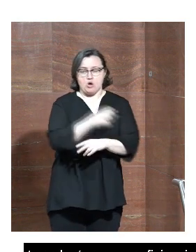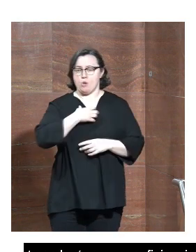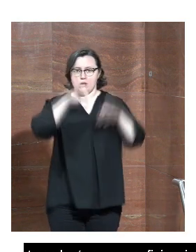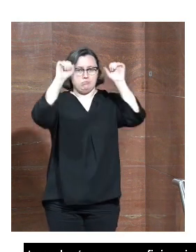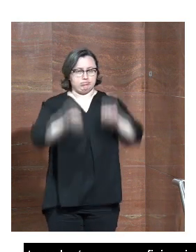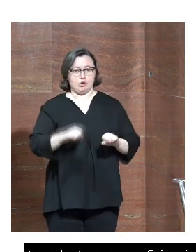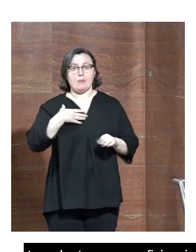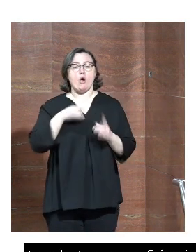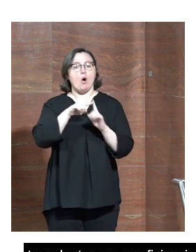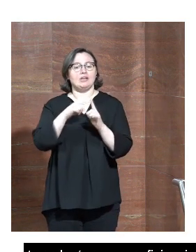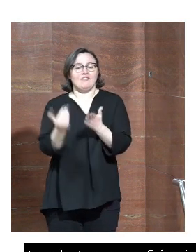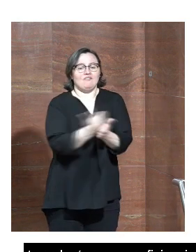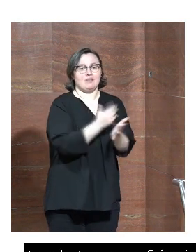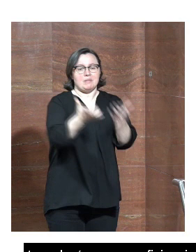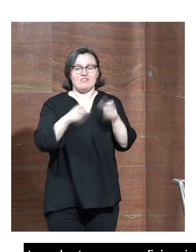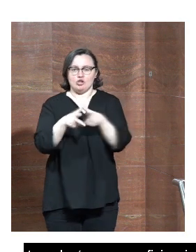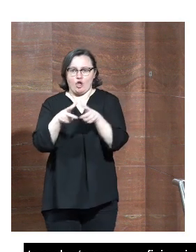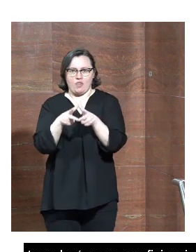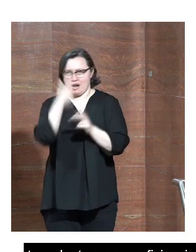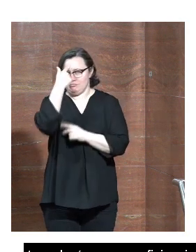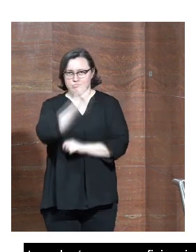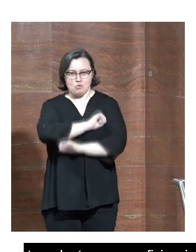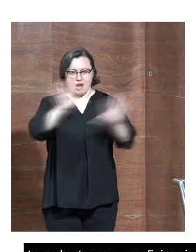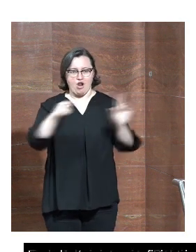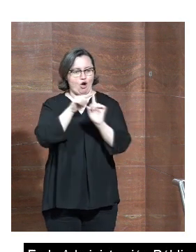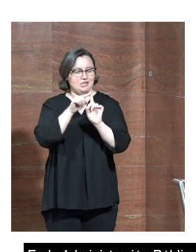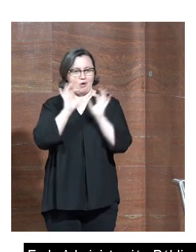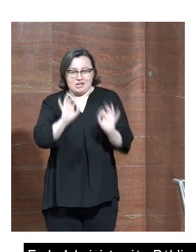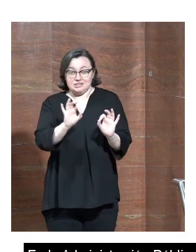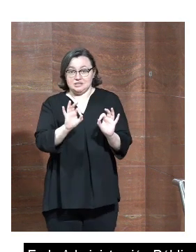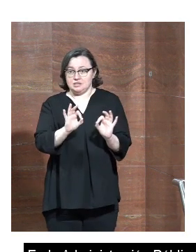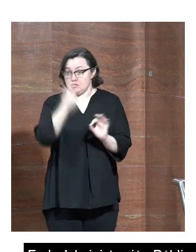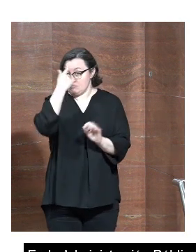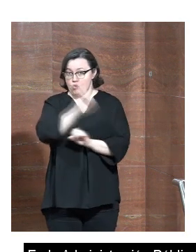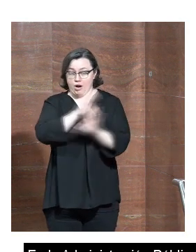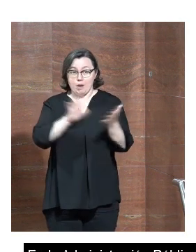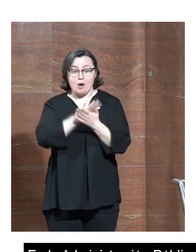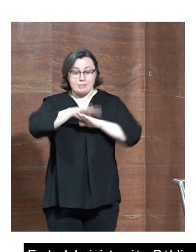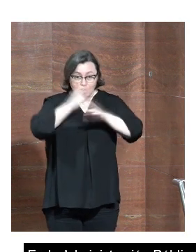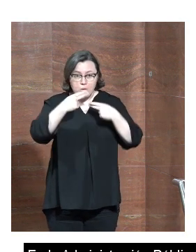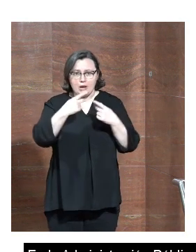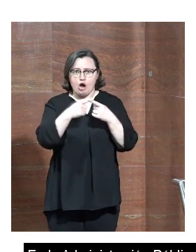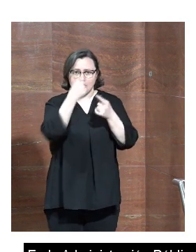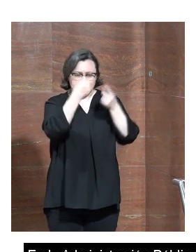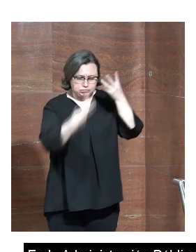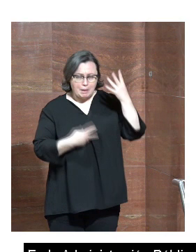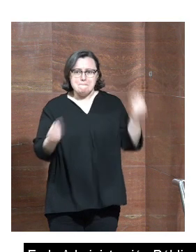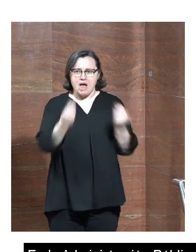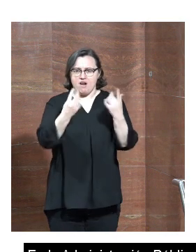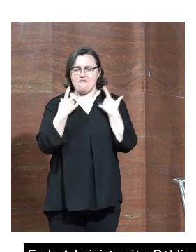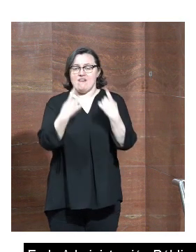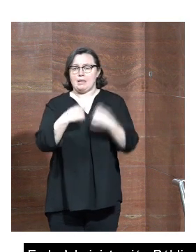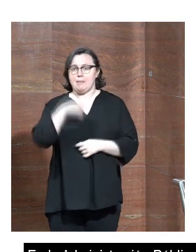rentabilidad es social, es otro tipo, y eso está clarísimo, ¿no? Y seguramente ya digo que tiene la Administración muchísimas cosas que mejorar, pero me